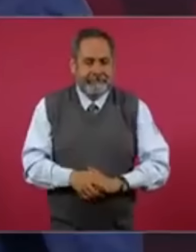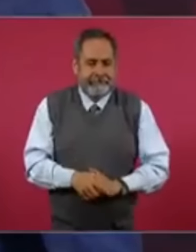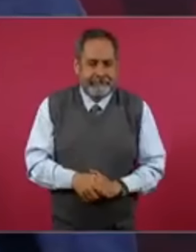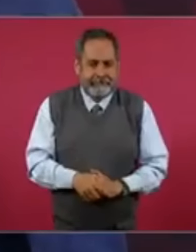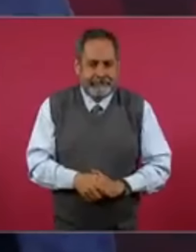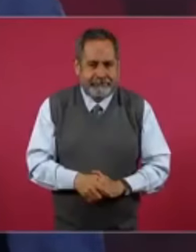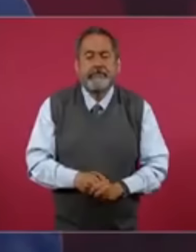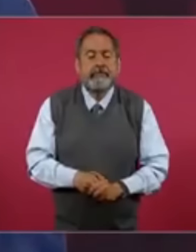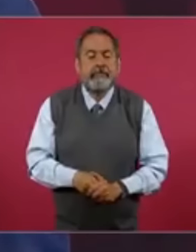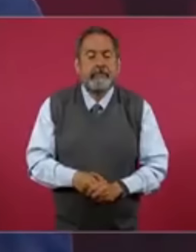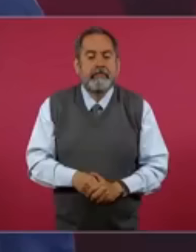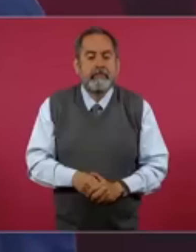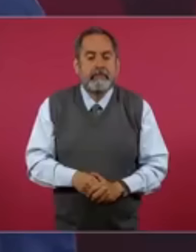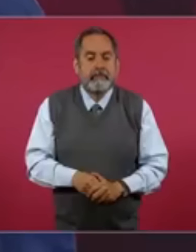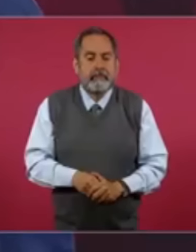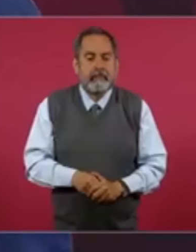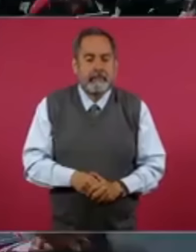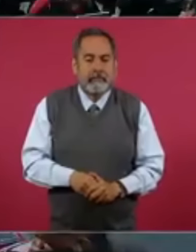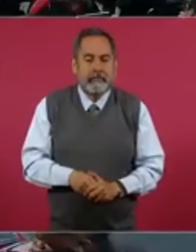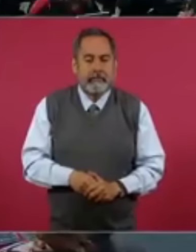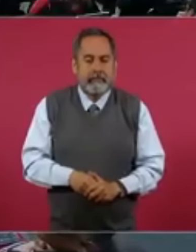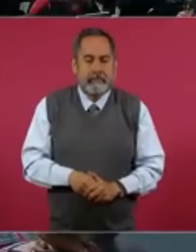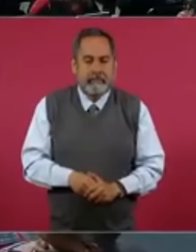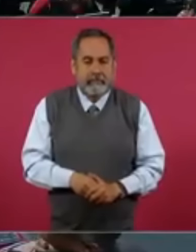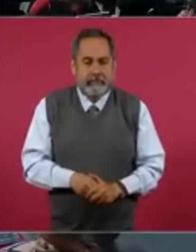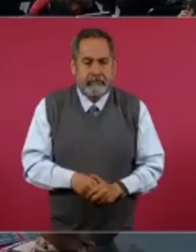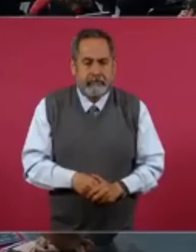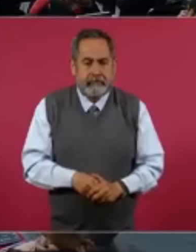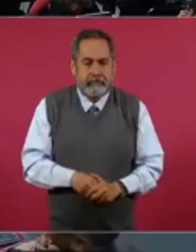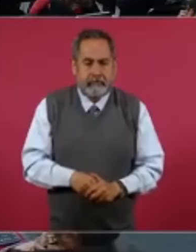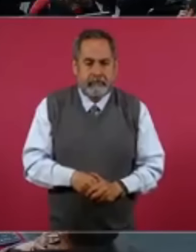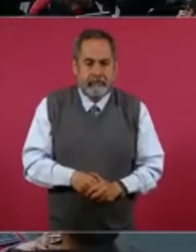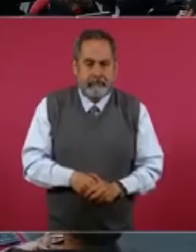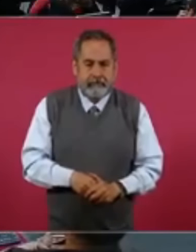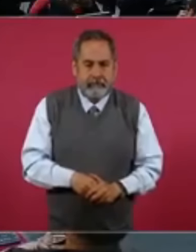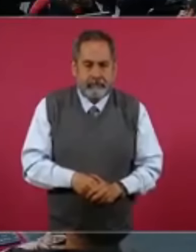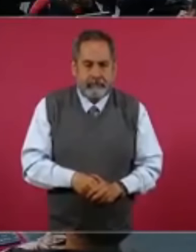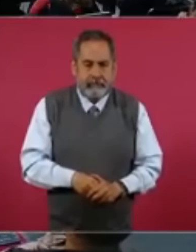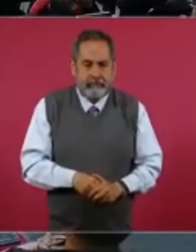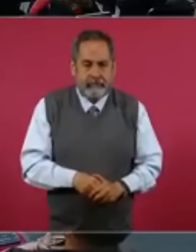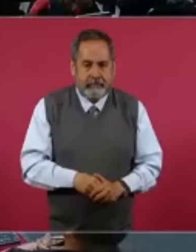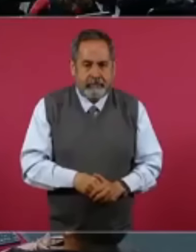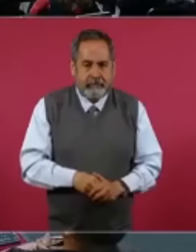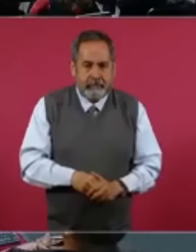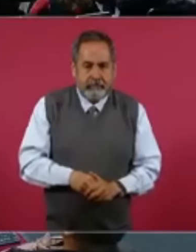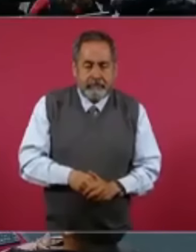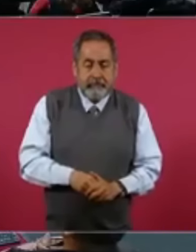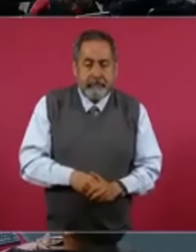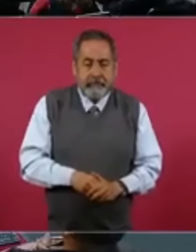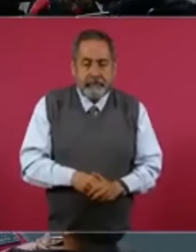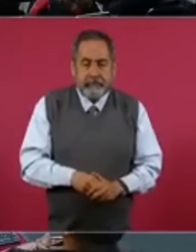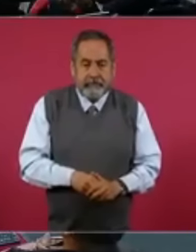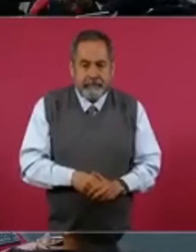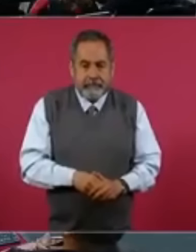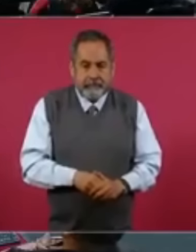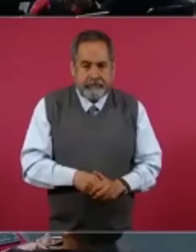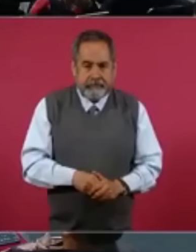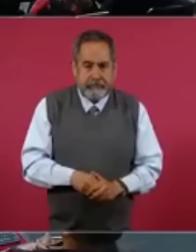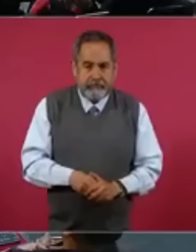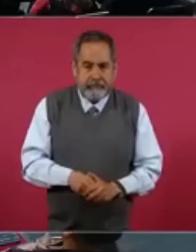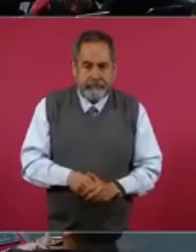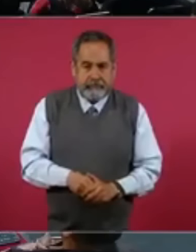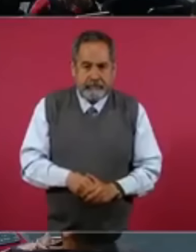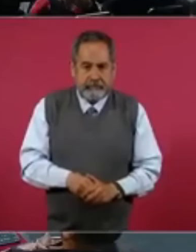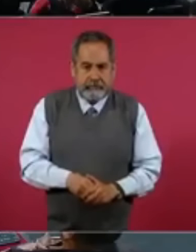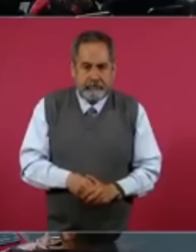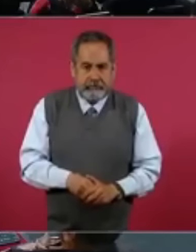del periodismo. De la caída de Mike Huckabee, presidente, le han informado si hay alguna filtración. ¿De la? La caída de Mike Huckabee a nivel